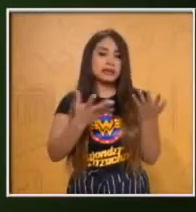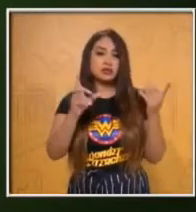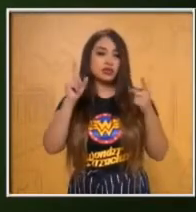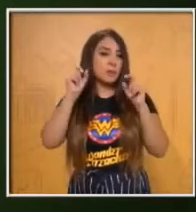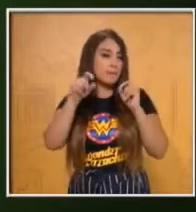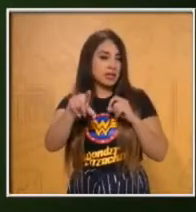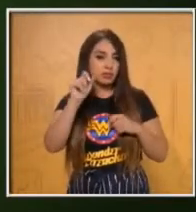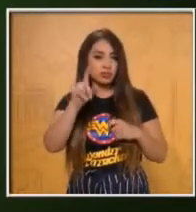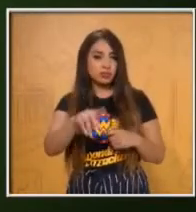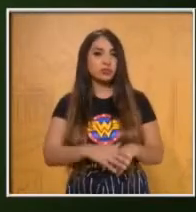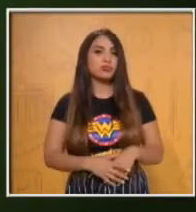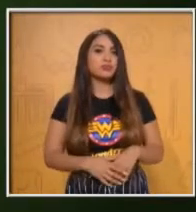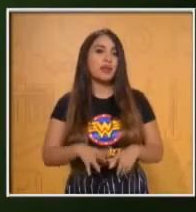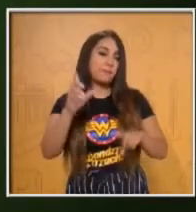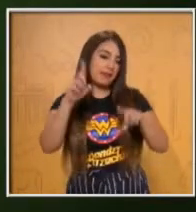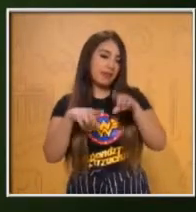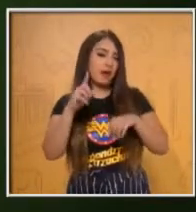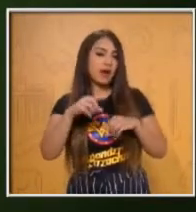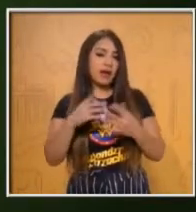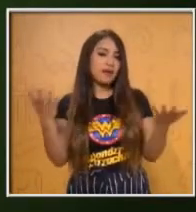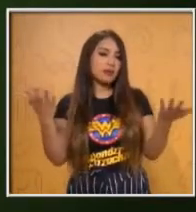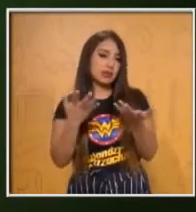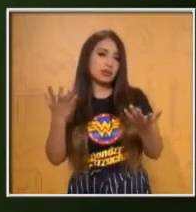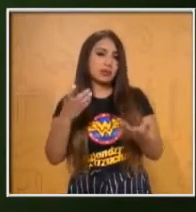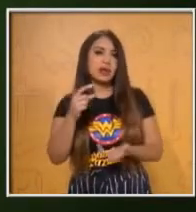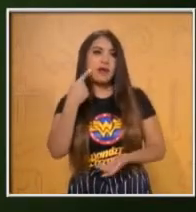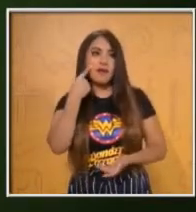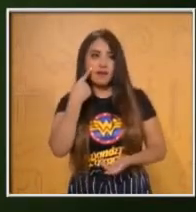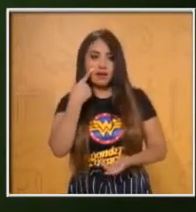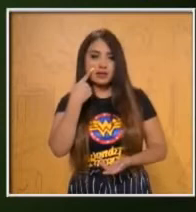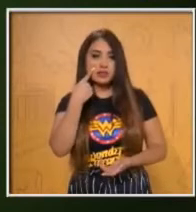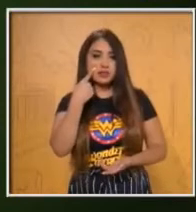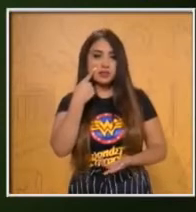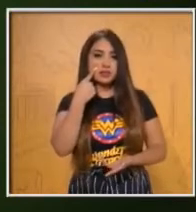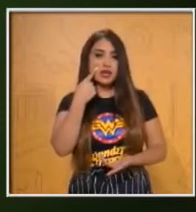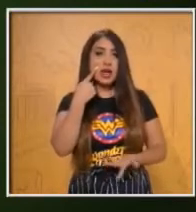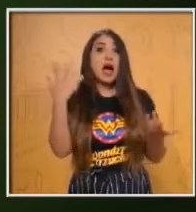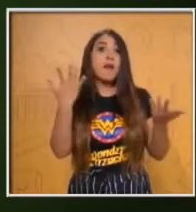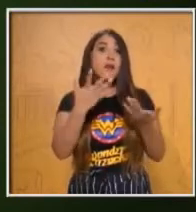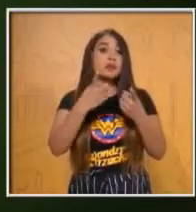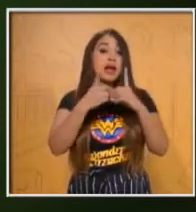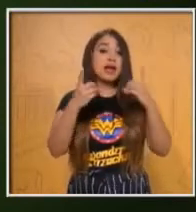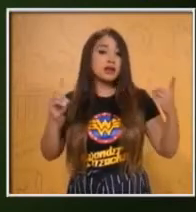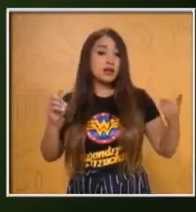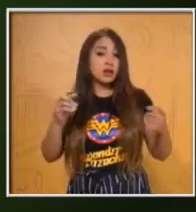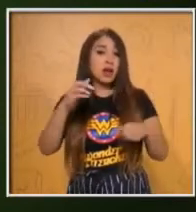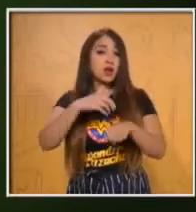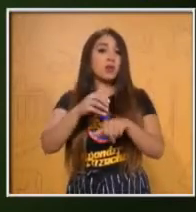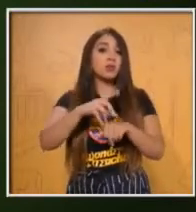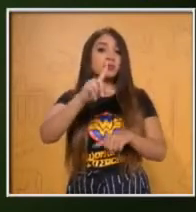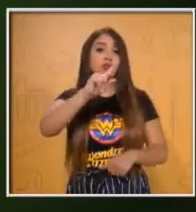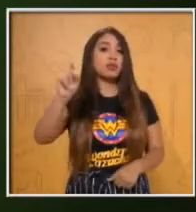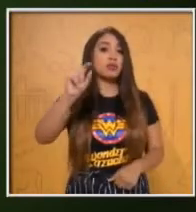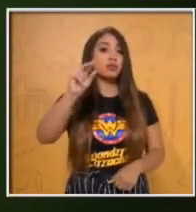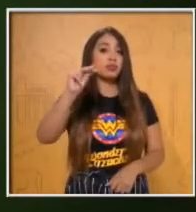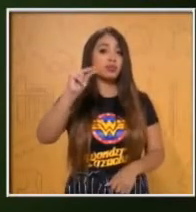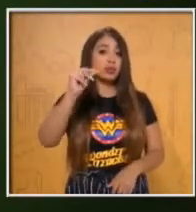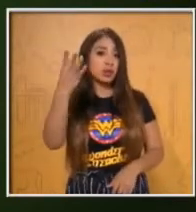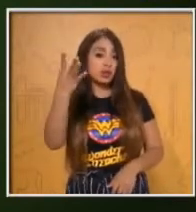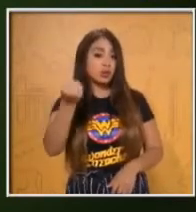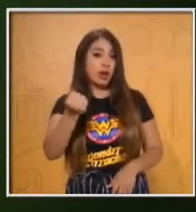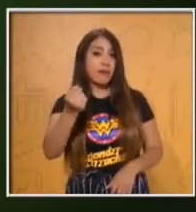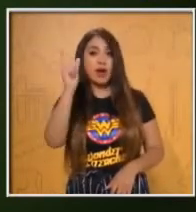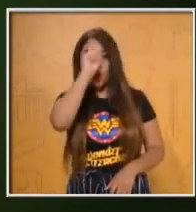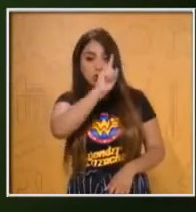entonaciones, dependiendo de lo que vamos a hacer. Y qué es lo que vamos a desarrollar en la página 189, nos da una